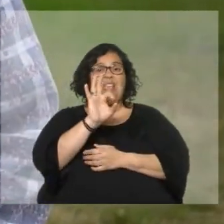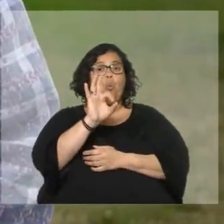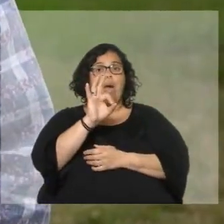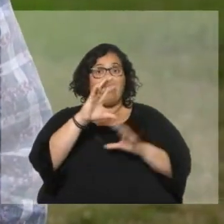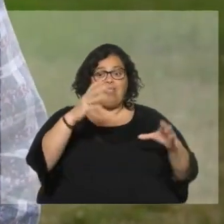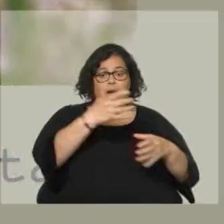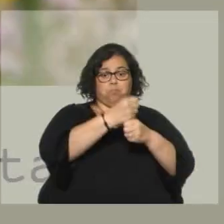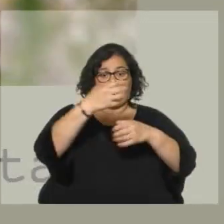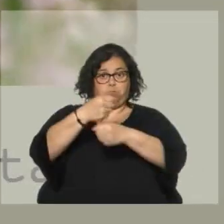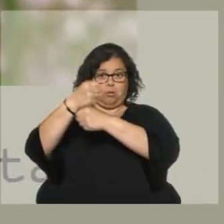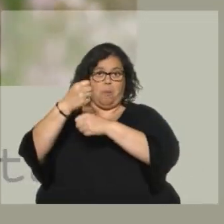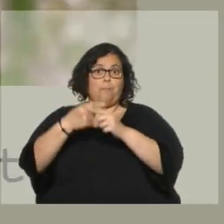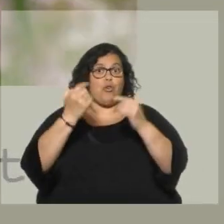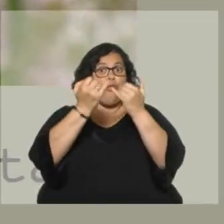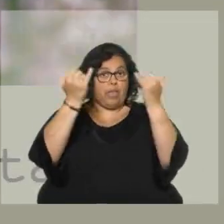Un promedio bastante.